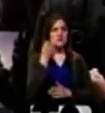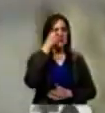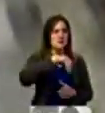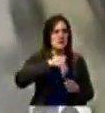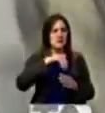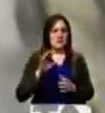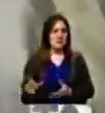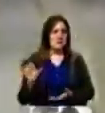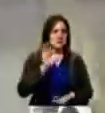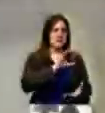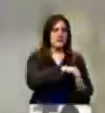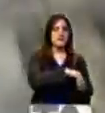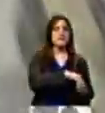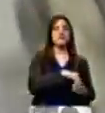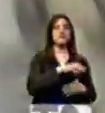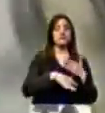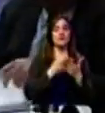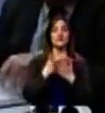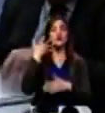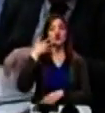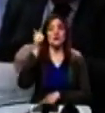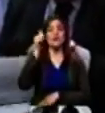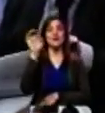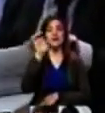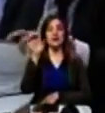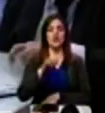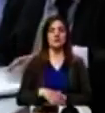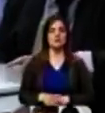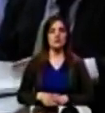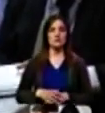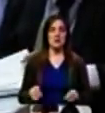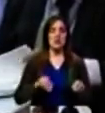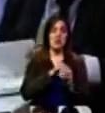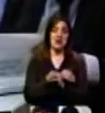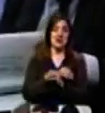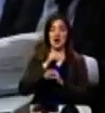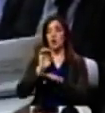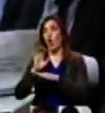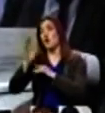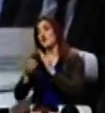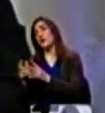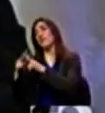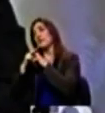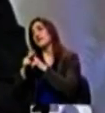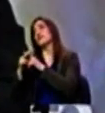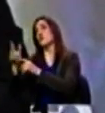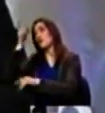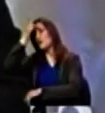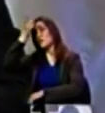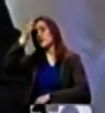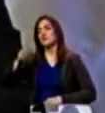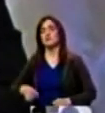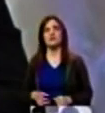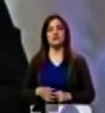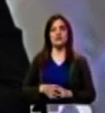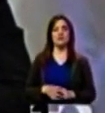fue repuesto en su totalidad este 10 de enero. Dijo además que de no hacer esta transacción, Ecuador se habría endeudado más. Si no se hace este tipo